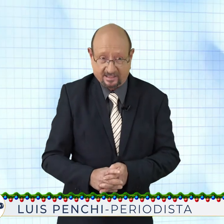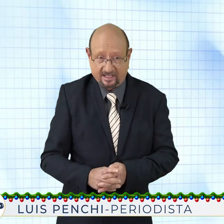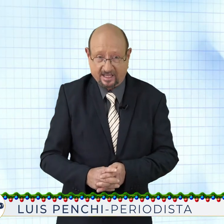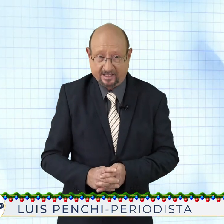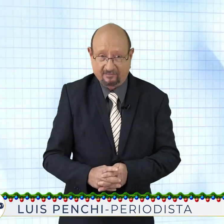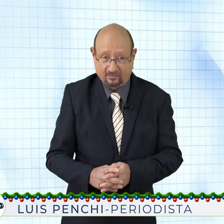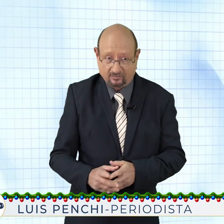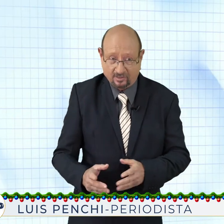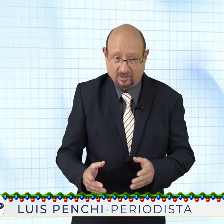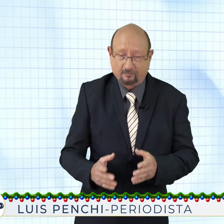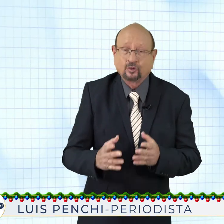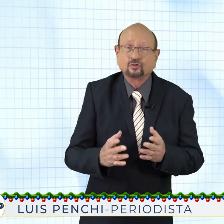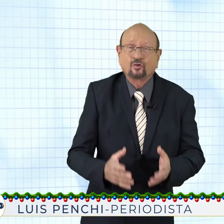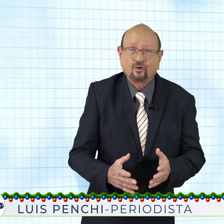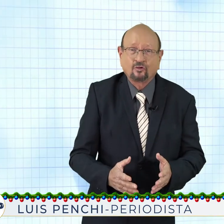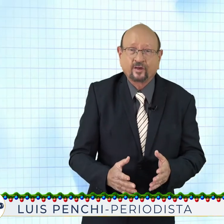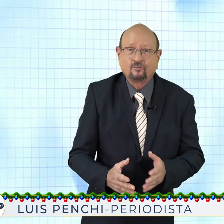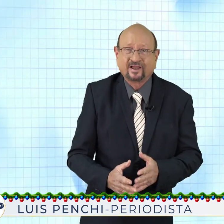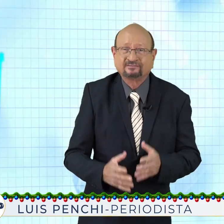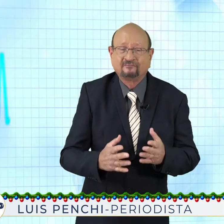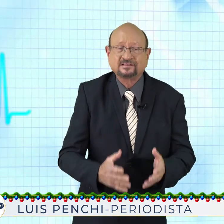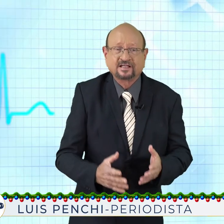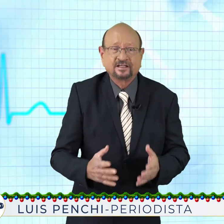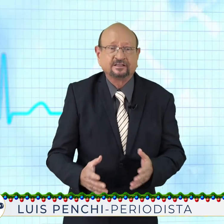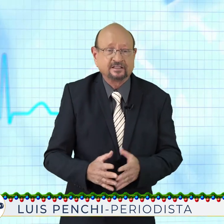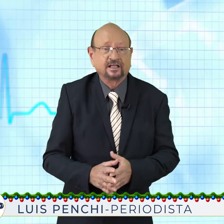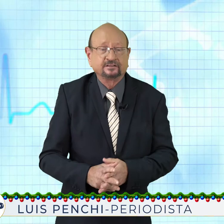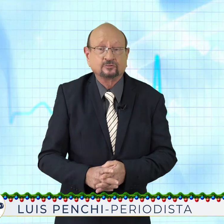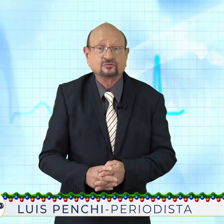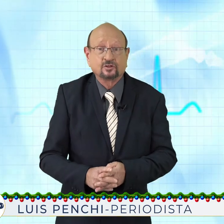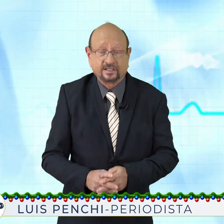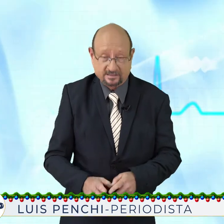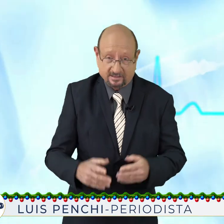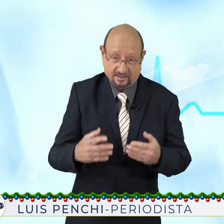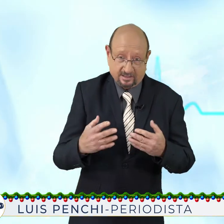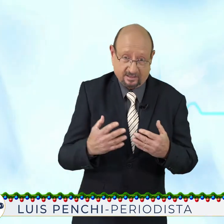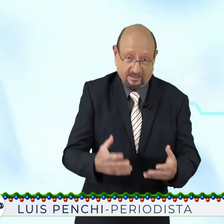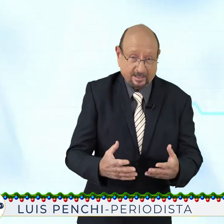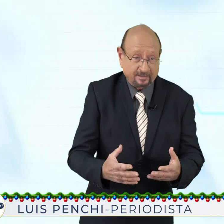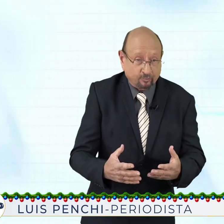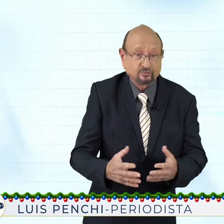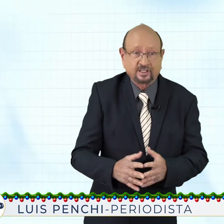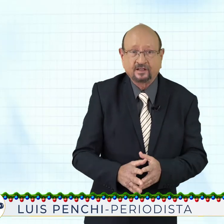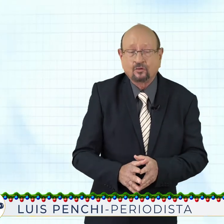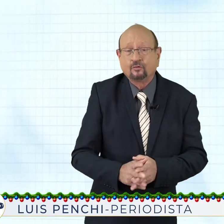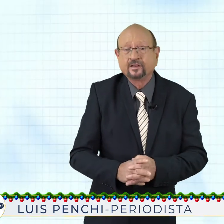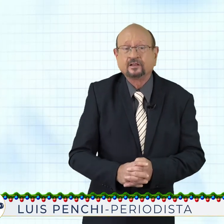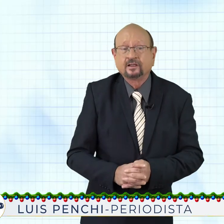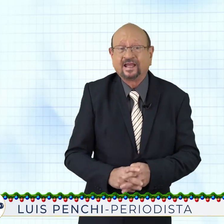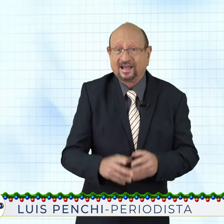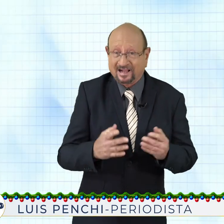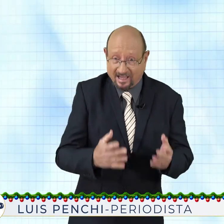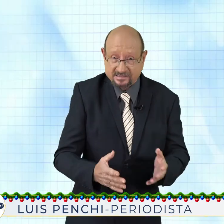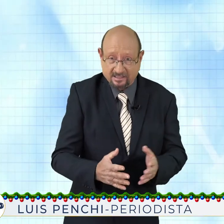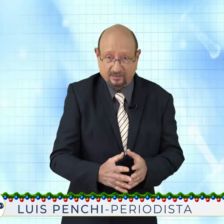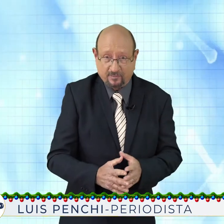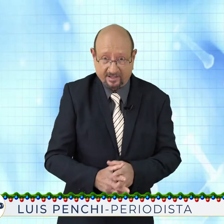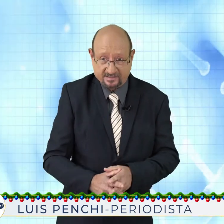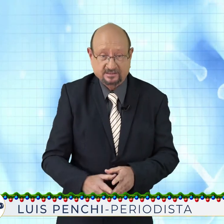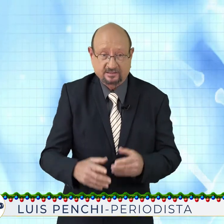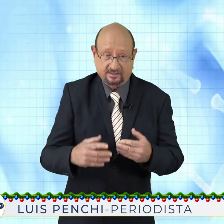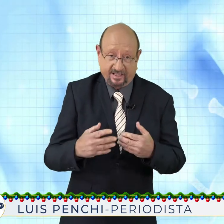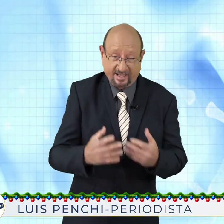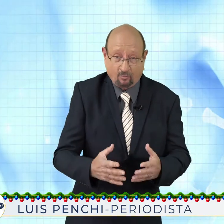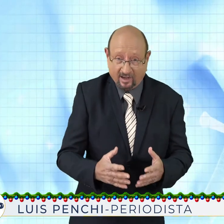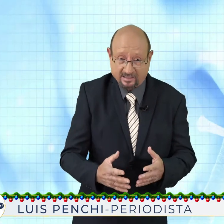que se agravaron, protocolos que hubo que establecer en distintas instituciones, repuntes del COVID en las cárceles del